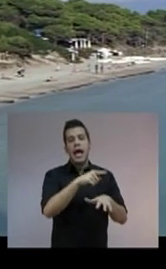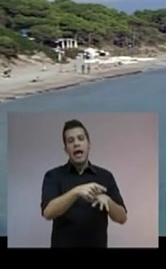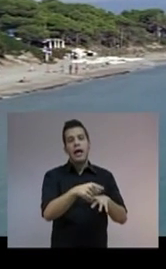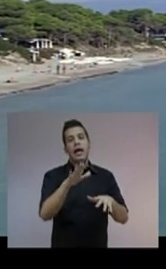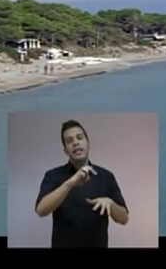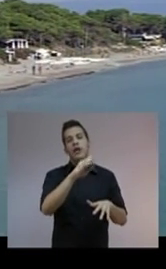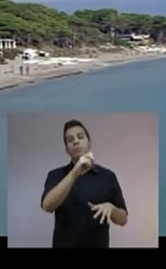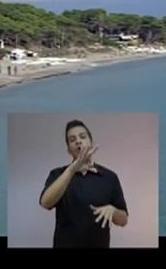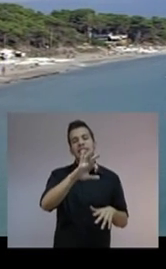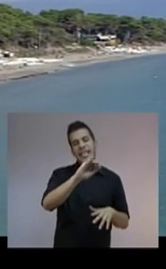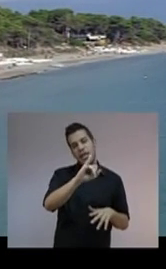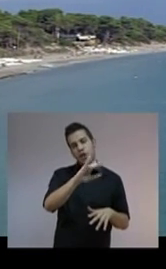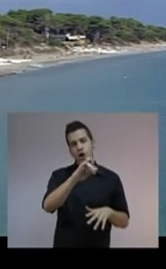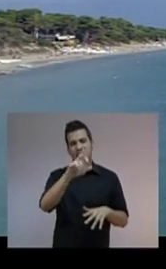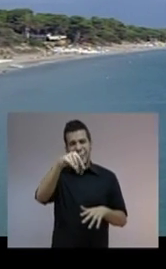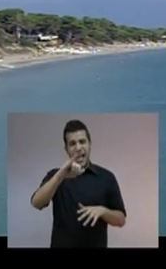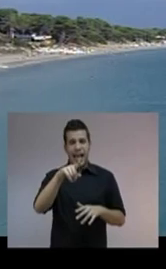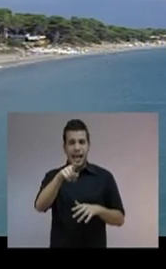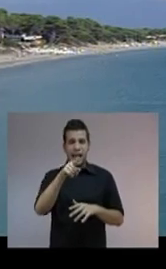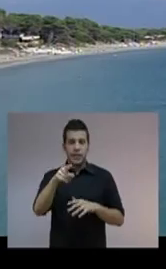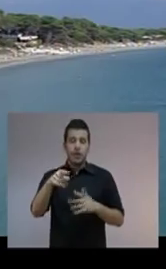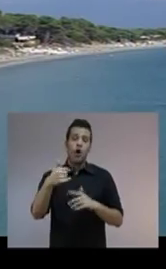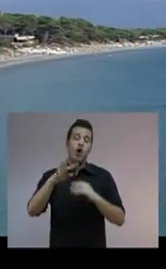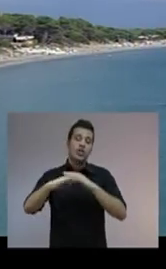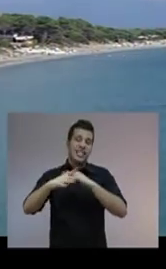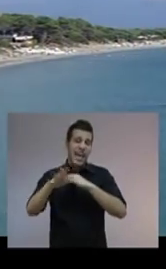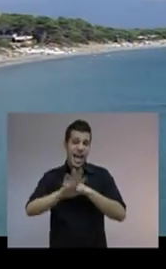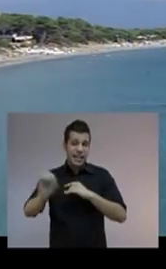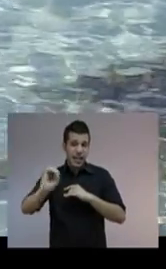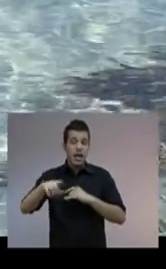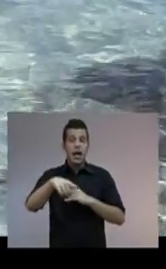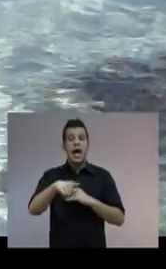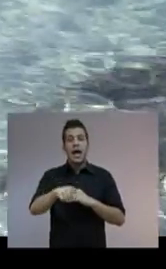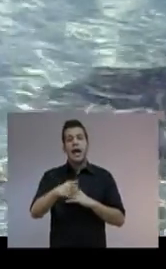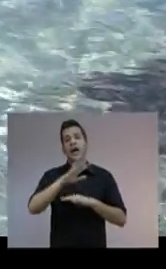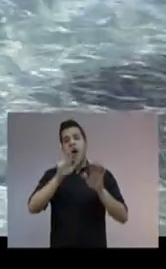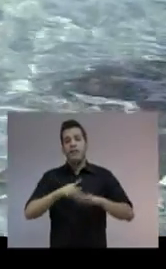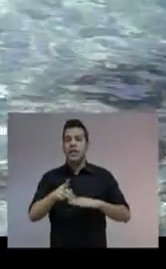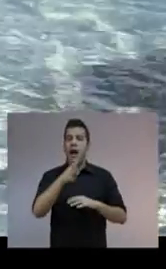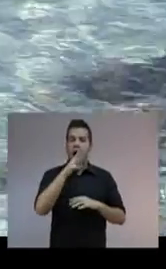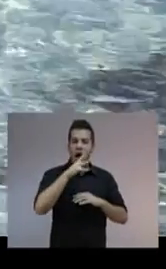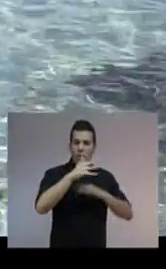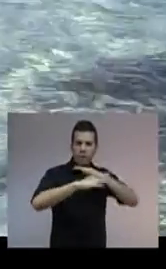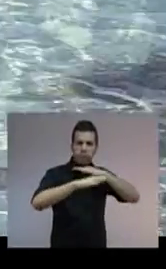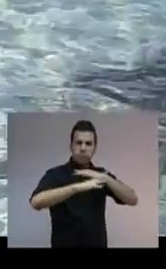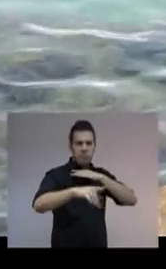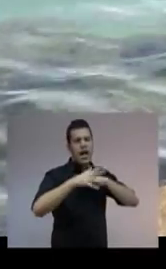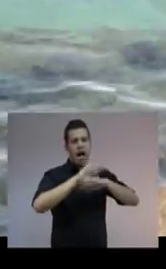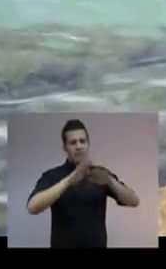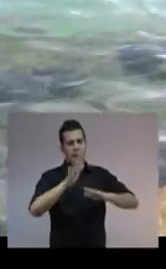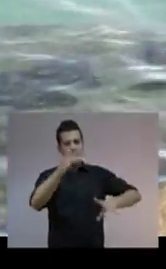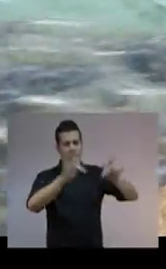de Posidonia oceánica, declaradas Patrimonio de la Humanidad, oxigenan las aguas consiguiendo el mar más cristalino de todo